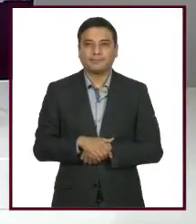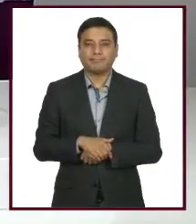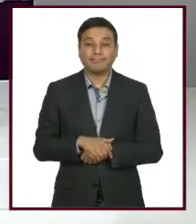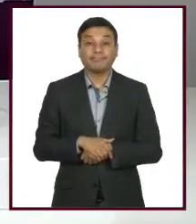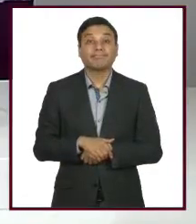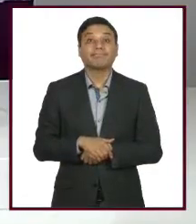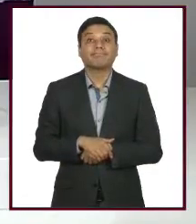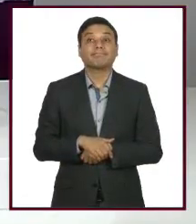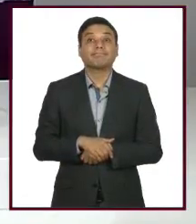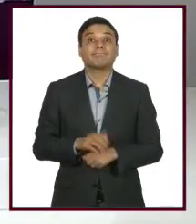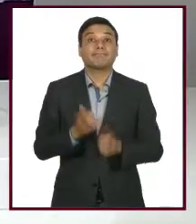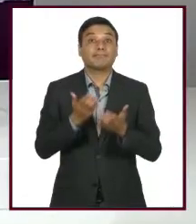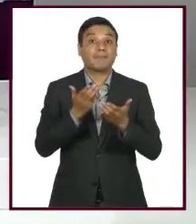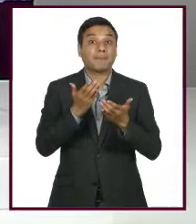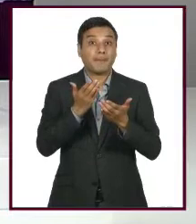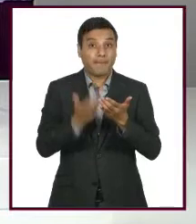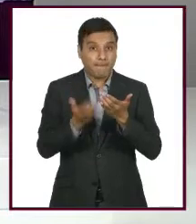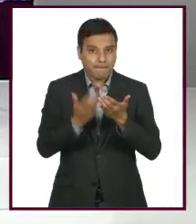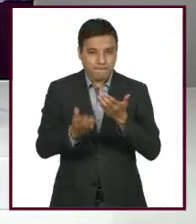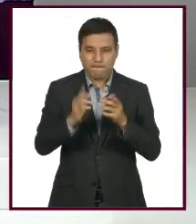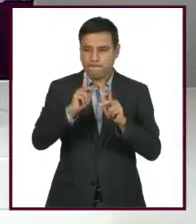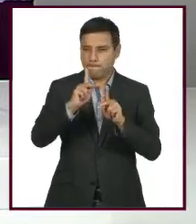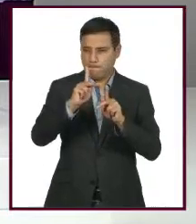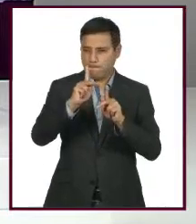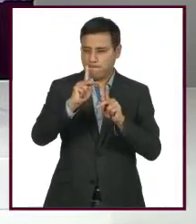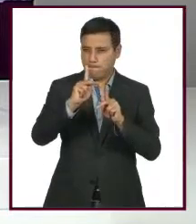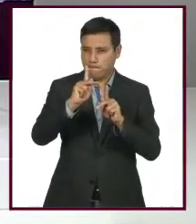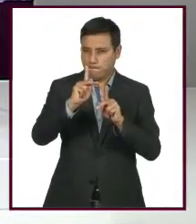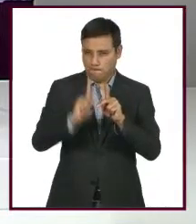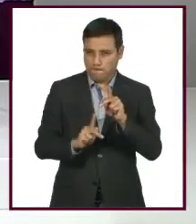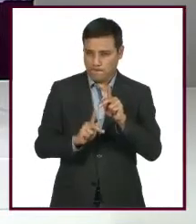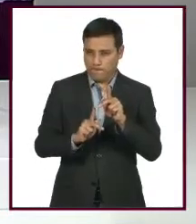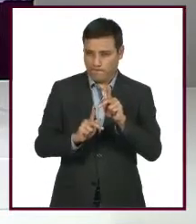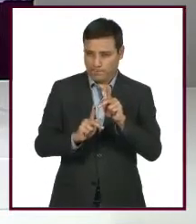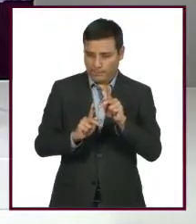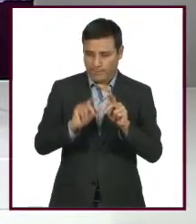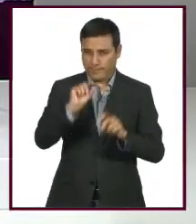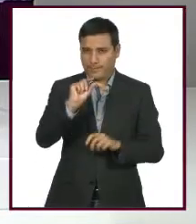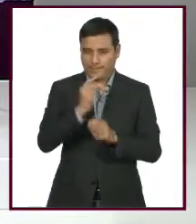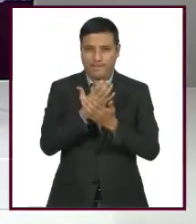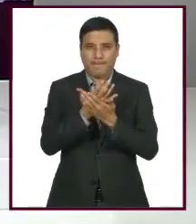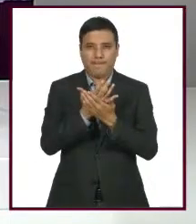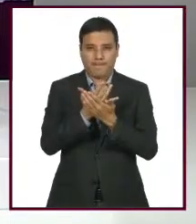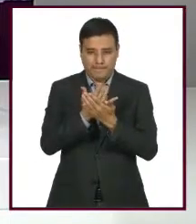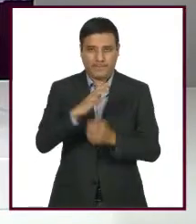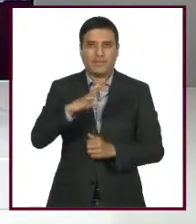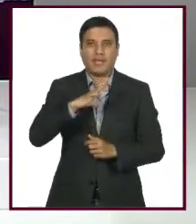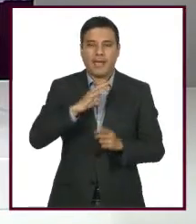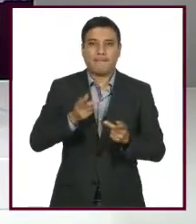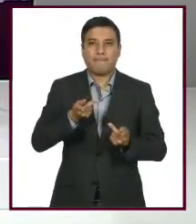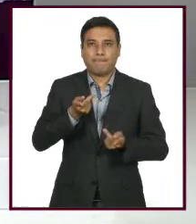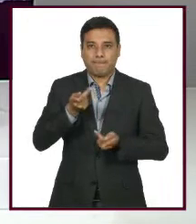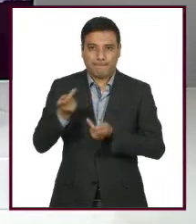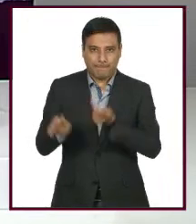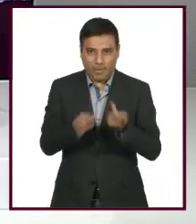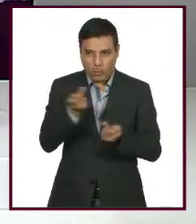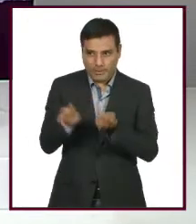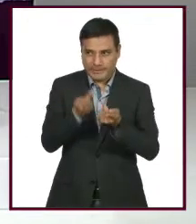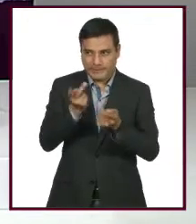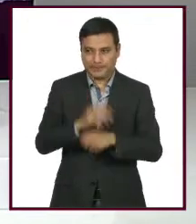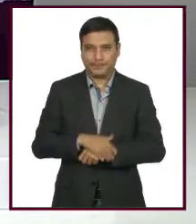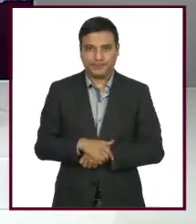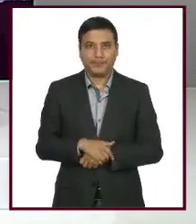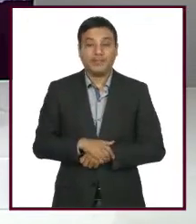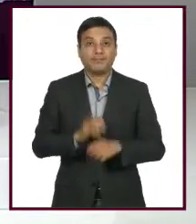vamos a hacer una primera pausa, un momento para las preguntas de que nos están llegando ya,